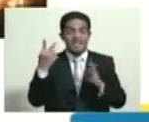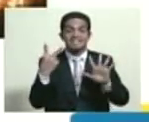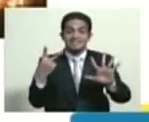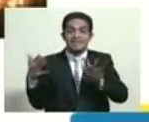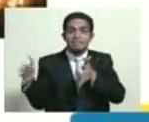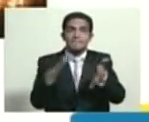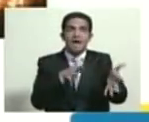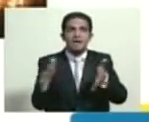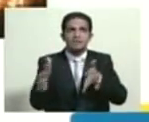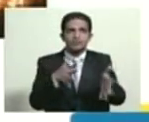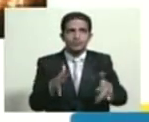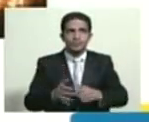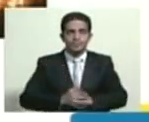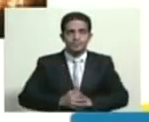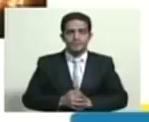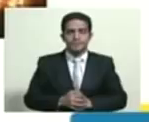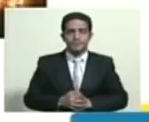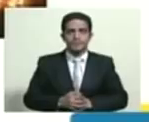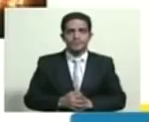marzo,